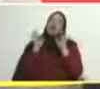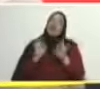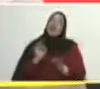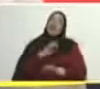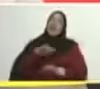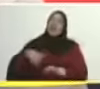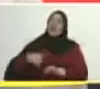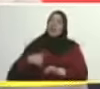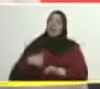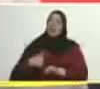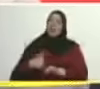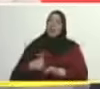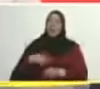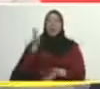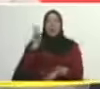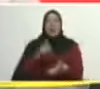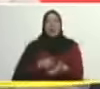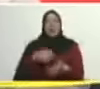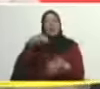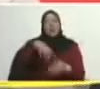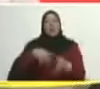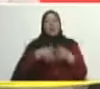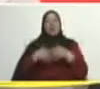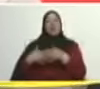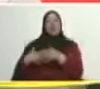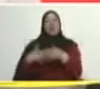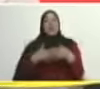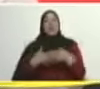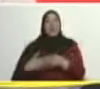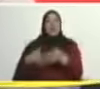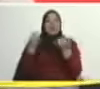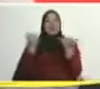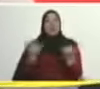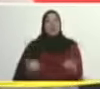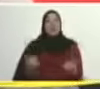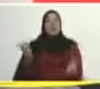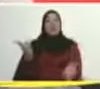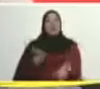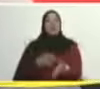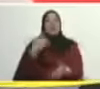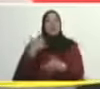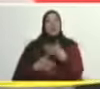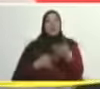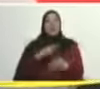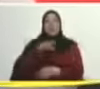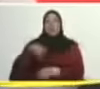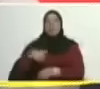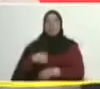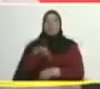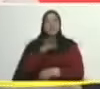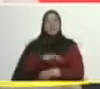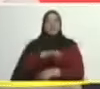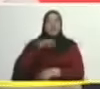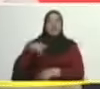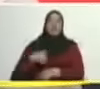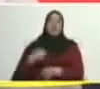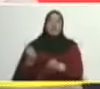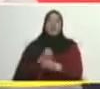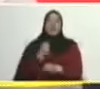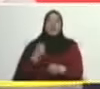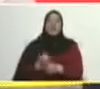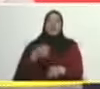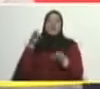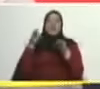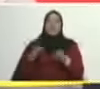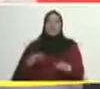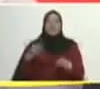el apoyo del gobierno de Estados Unidos y a pesar de los graves riesgos de regionalización del conflicto en el Medio